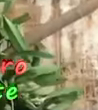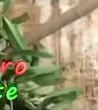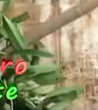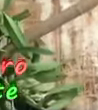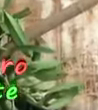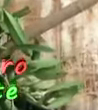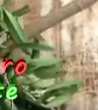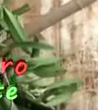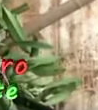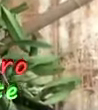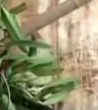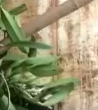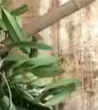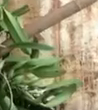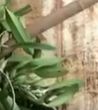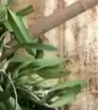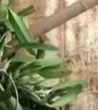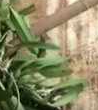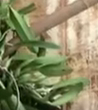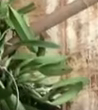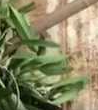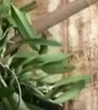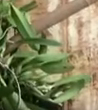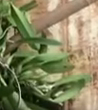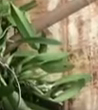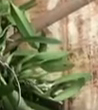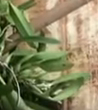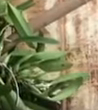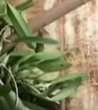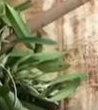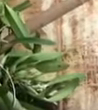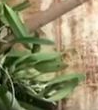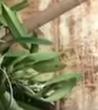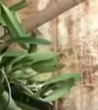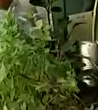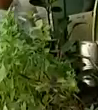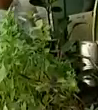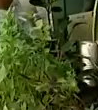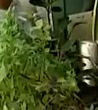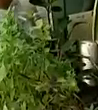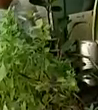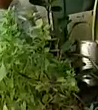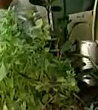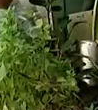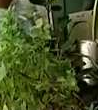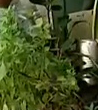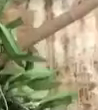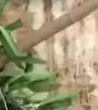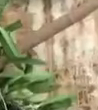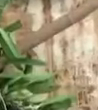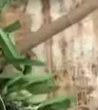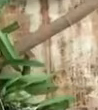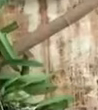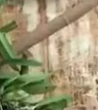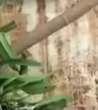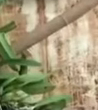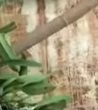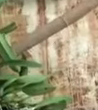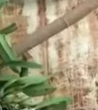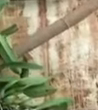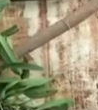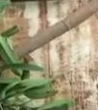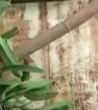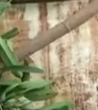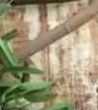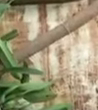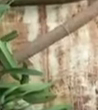así, sentimental. Sí, es una carta de Bartolito donde me cuenta cómo le va allá en Viñales, en casa de su tía Petunia. Es que lo echo